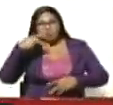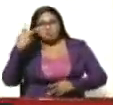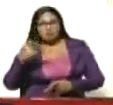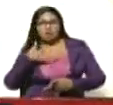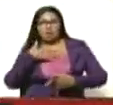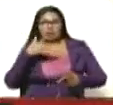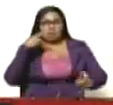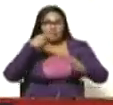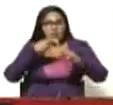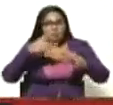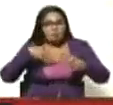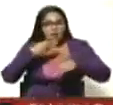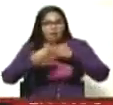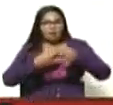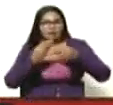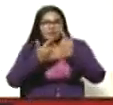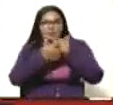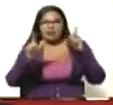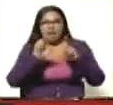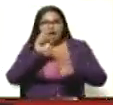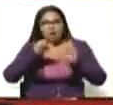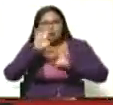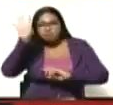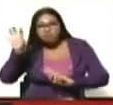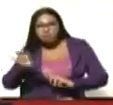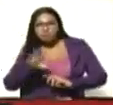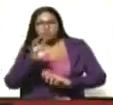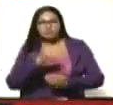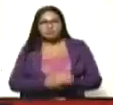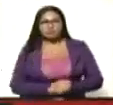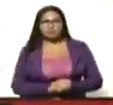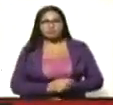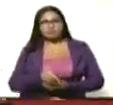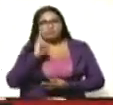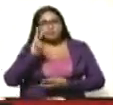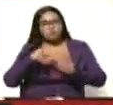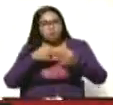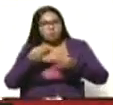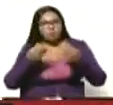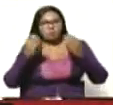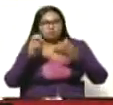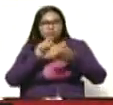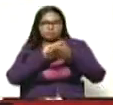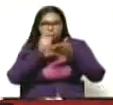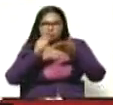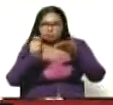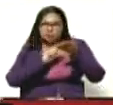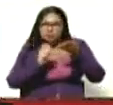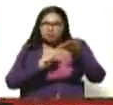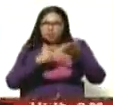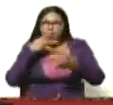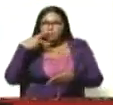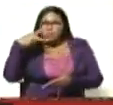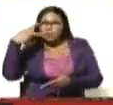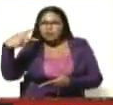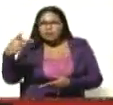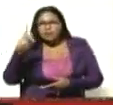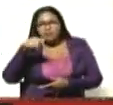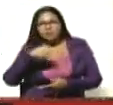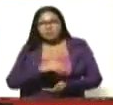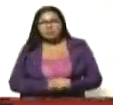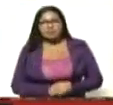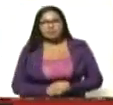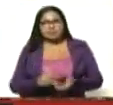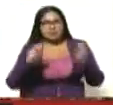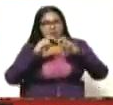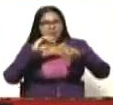liberar a varios países, vemos como también fue ensayista, hasta poeta, incluso pues habría que